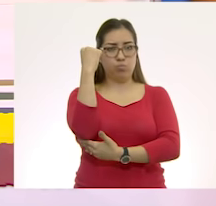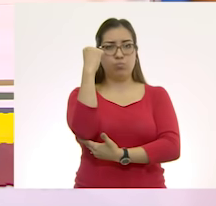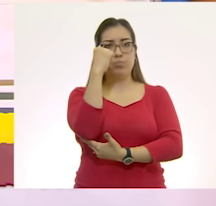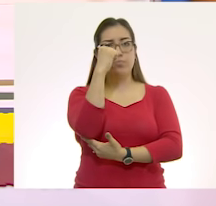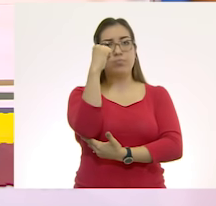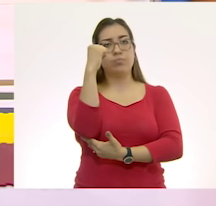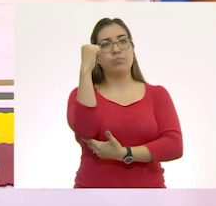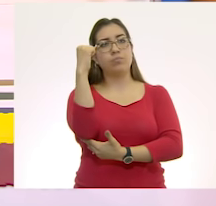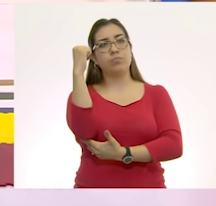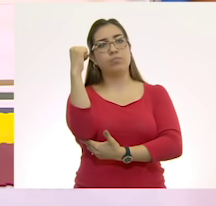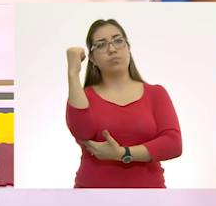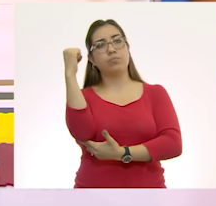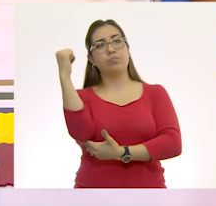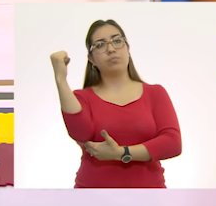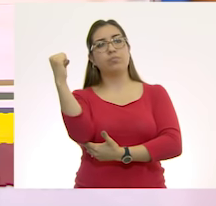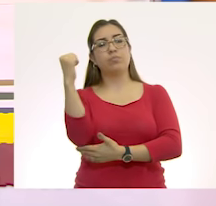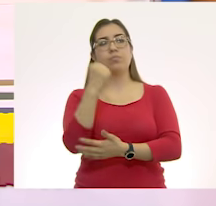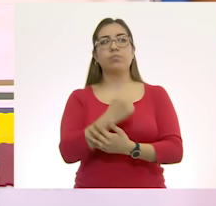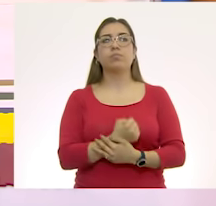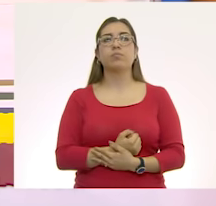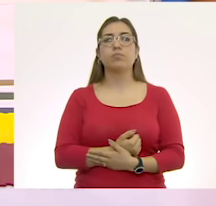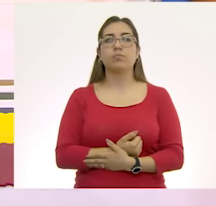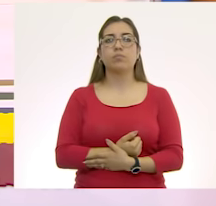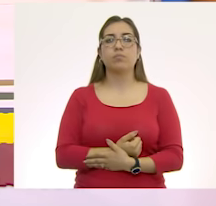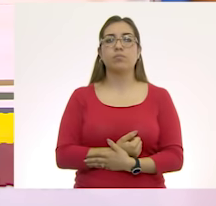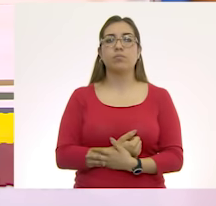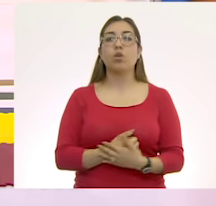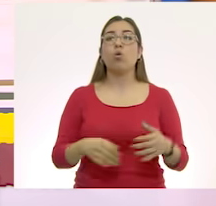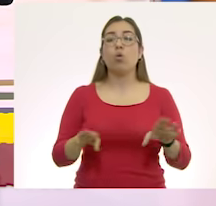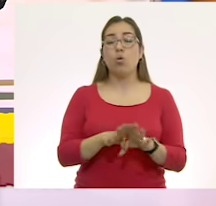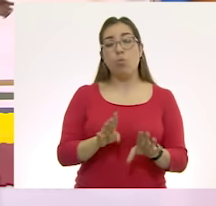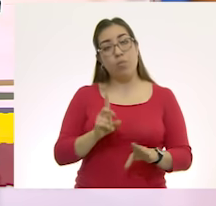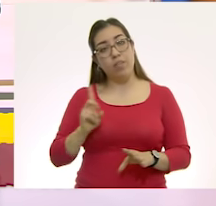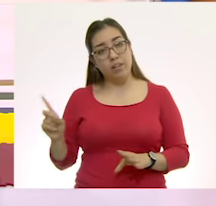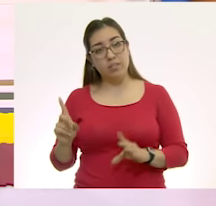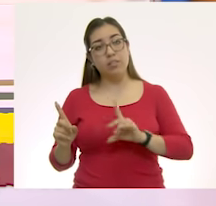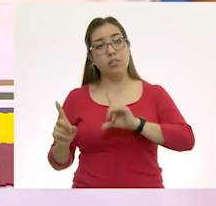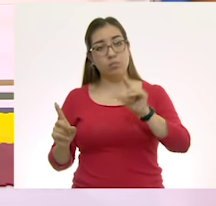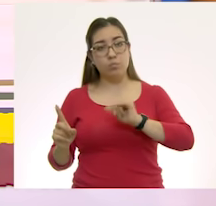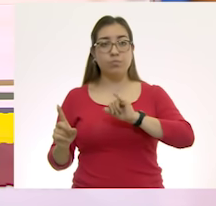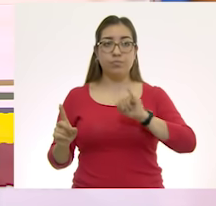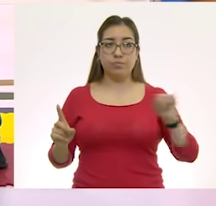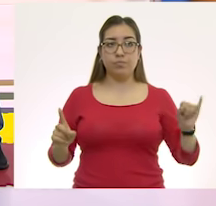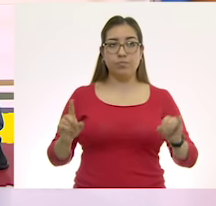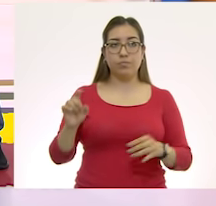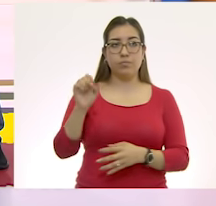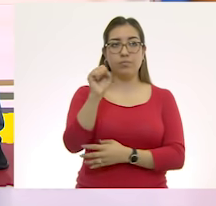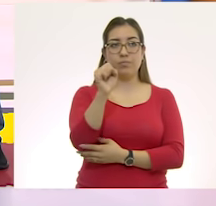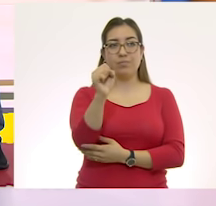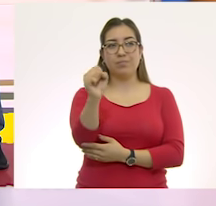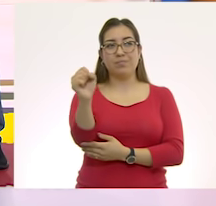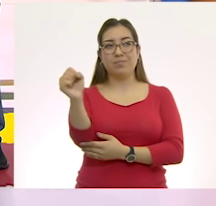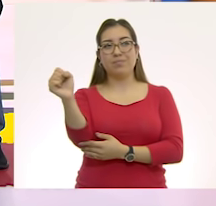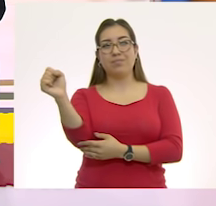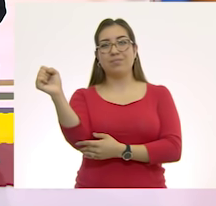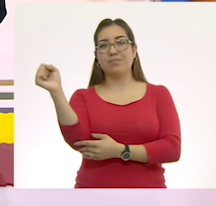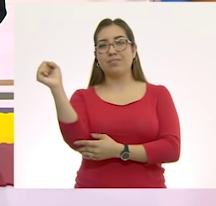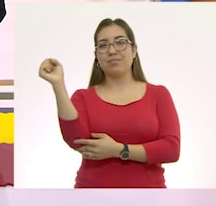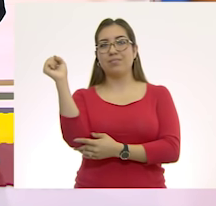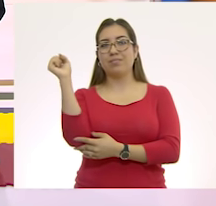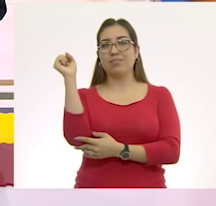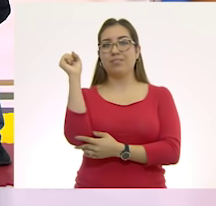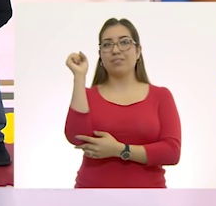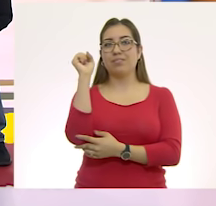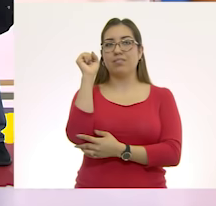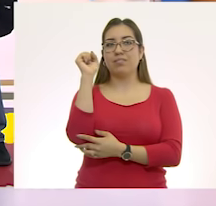con mucho cuidado, y vamos a hacerlo en cuatro tiempos, hacia la derecha y luego hacia la izquierda. Es 1, 2, 3, 4. Yo también 4. Me va a